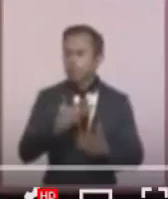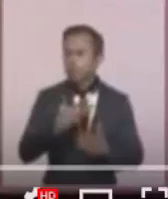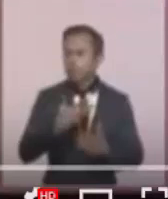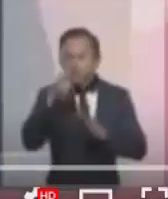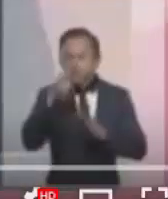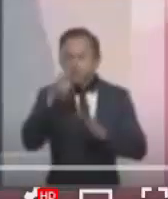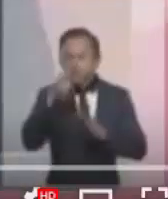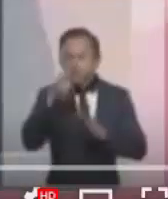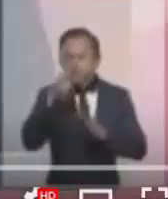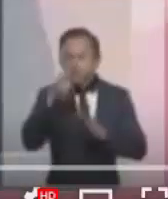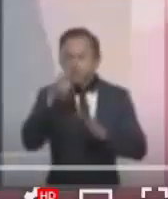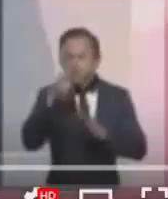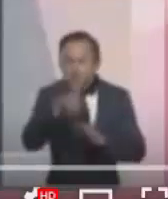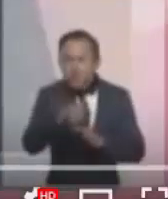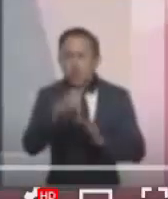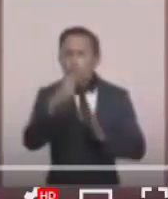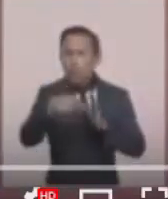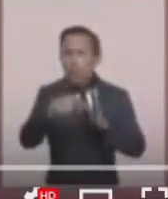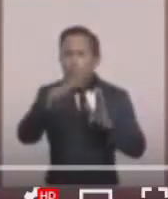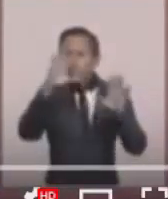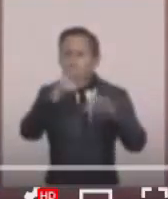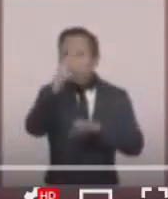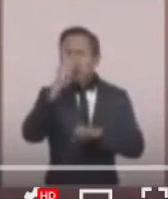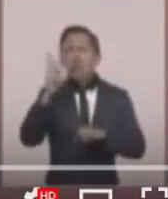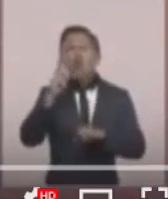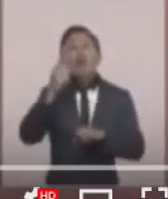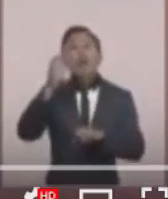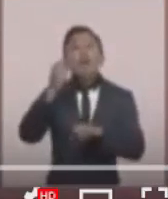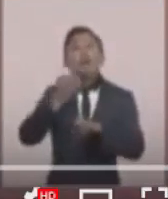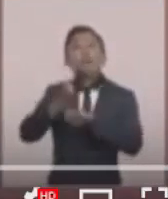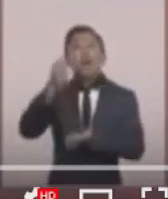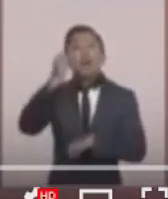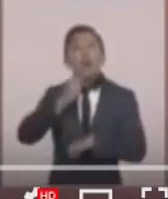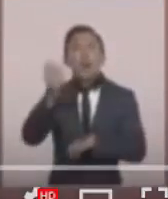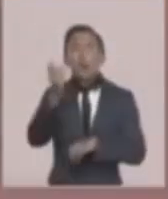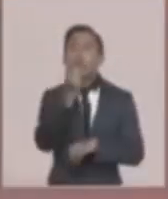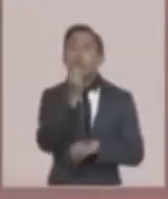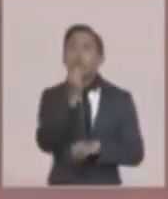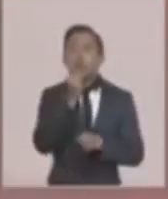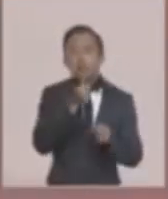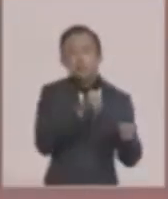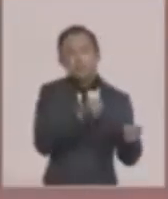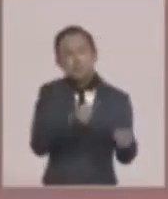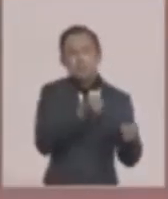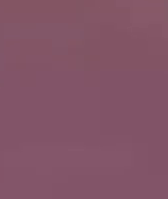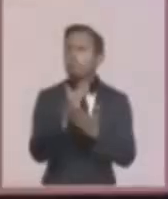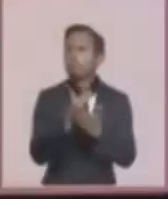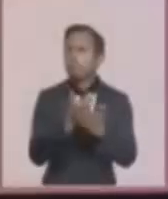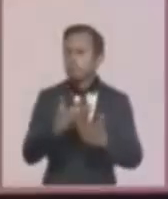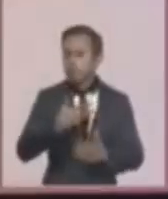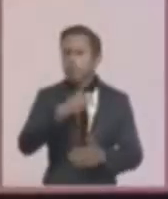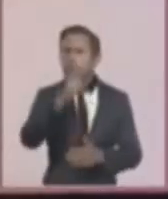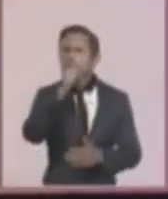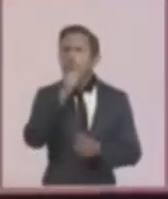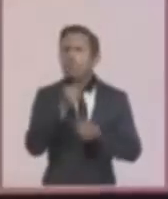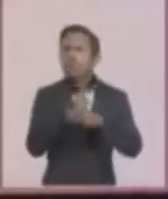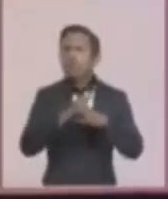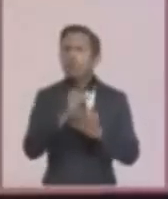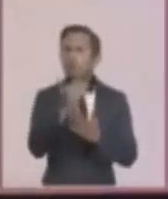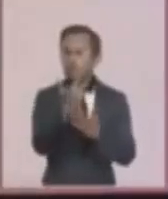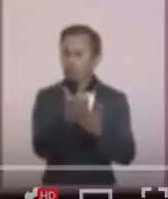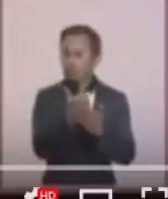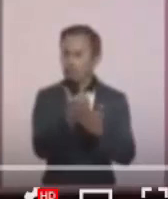Ay Dios, ay Dios. Explicar a las familias que con esos pinches furros te quieres acostar. Te quieres